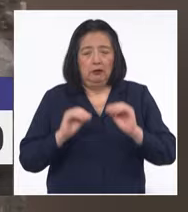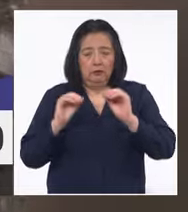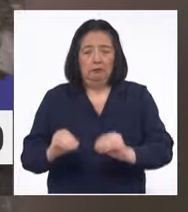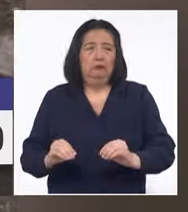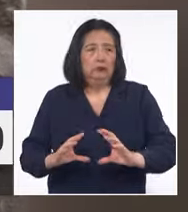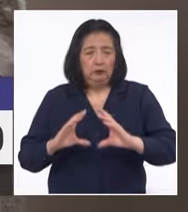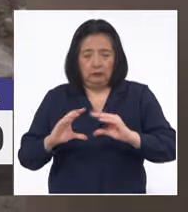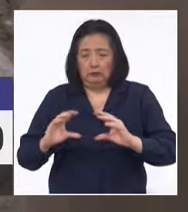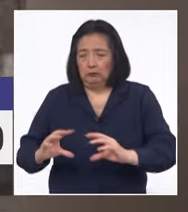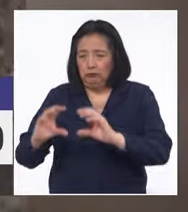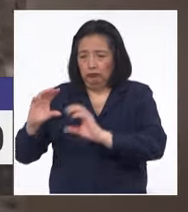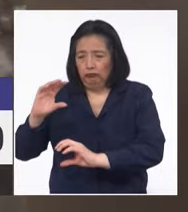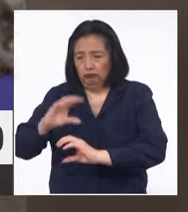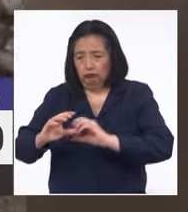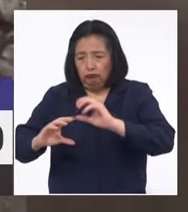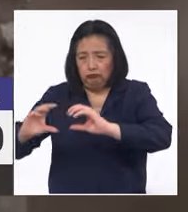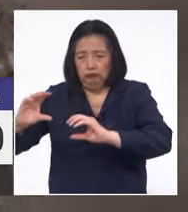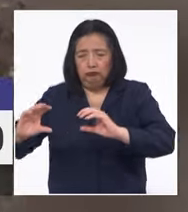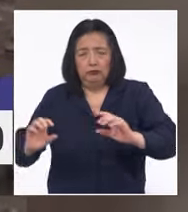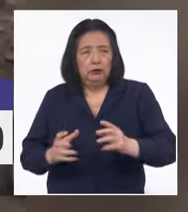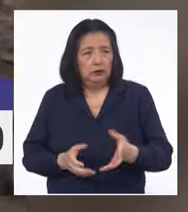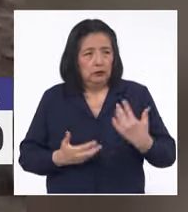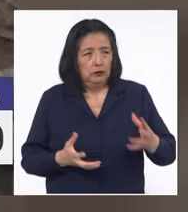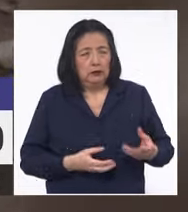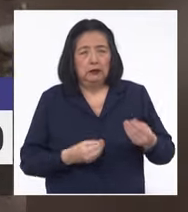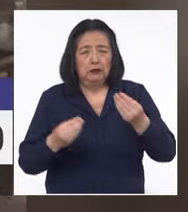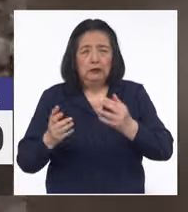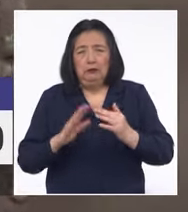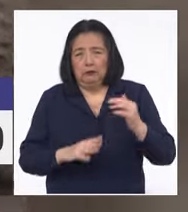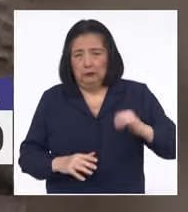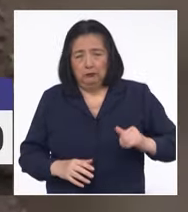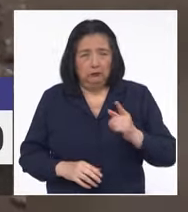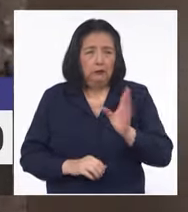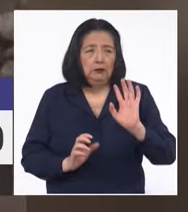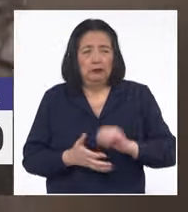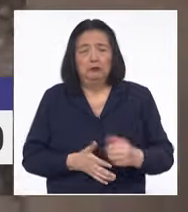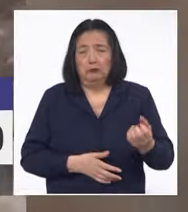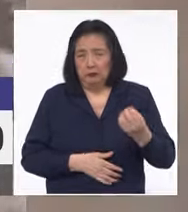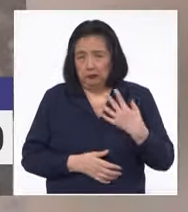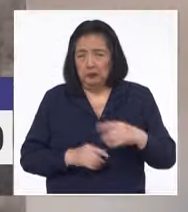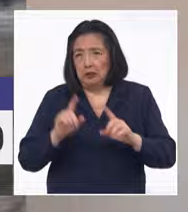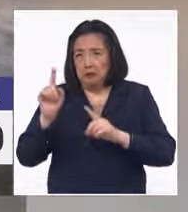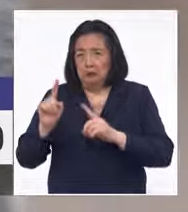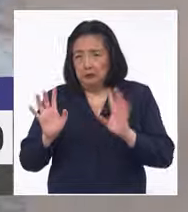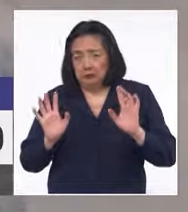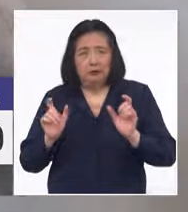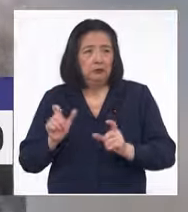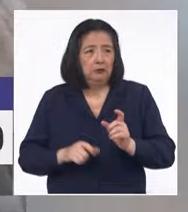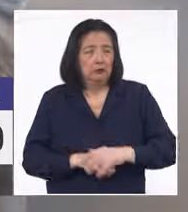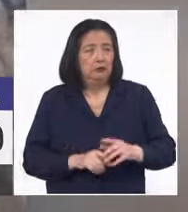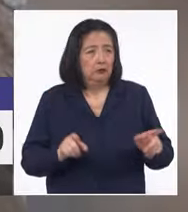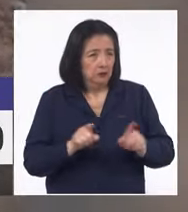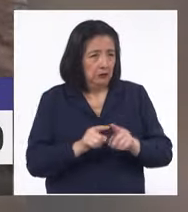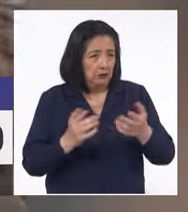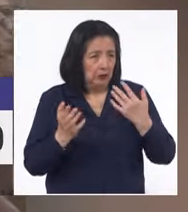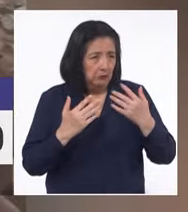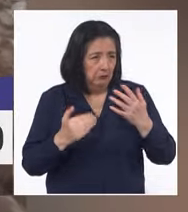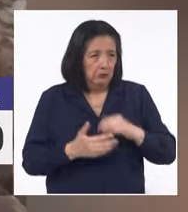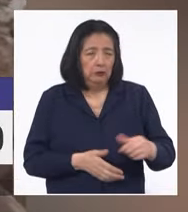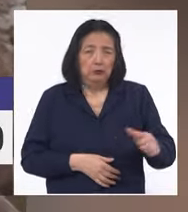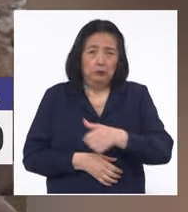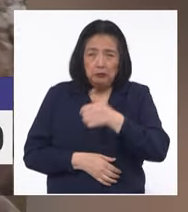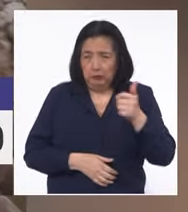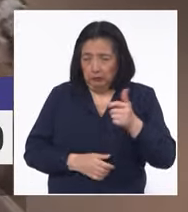estos sacos que han sido ya entregados por parte de la municipalidad, según nos indicaron algunos de ellos. Hemos también conversado con